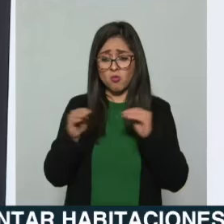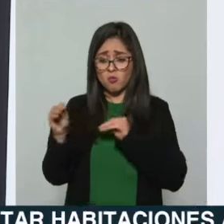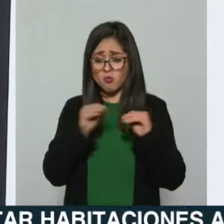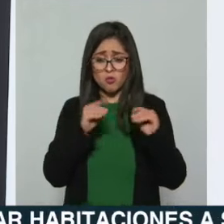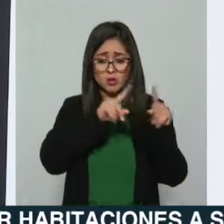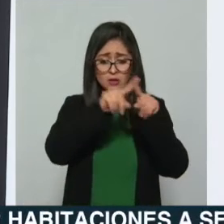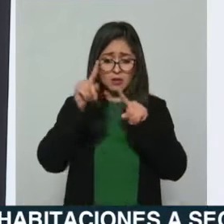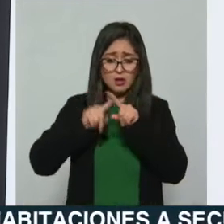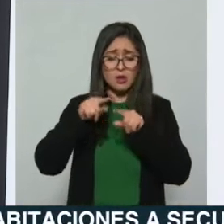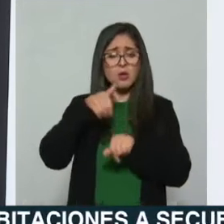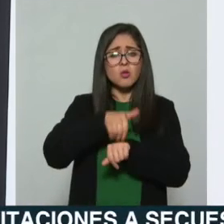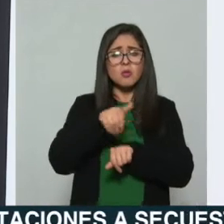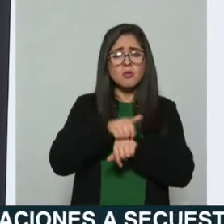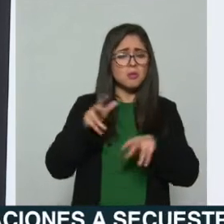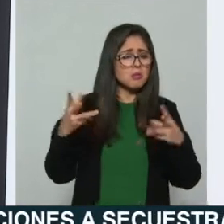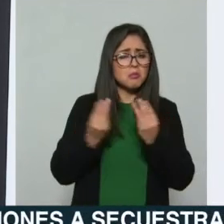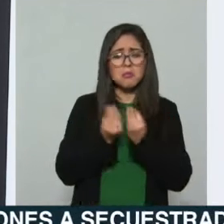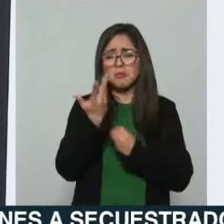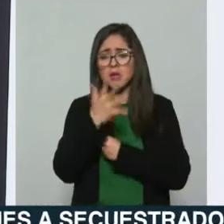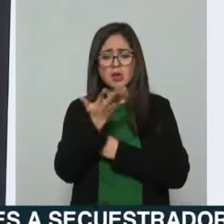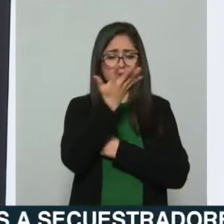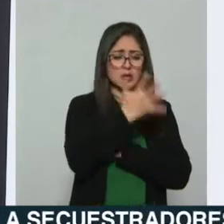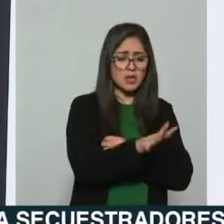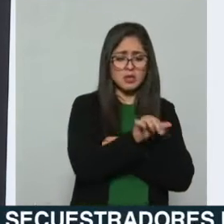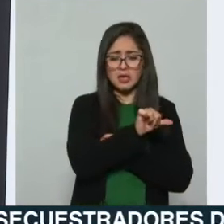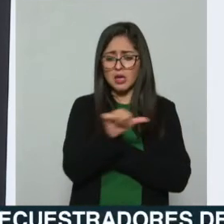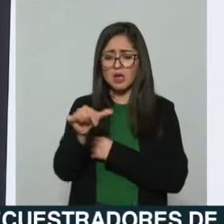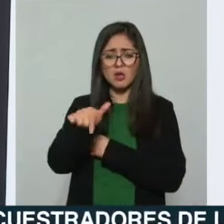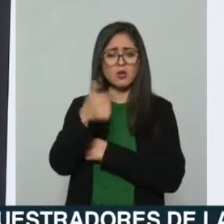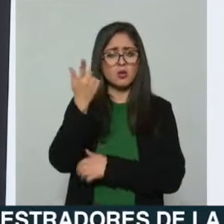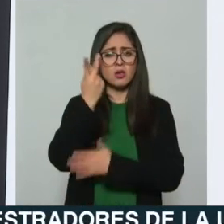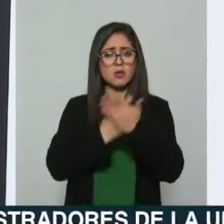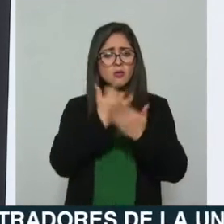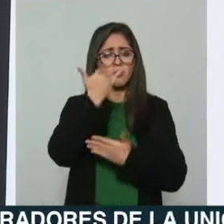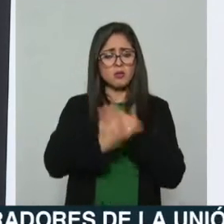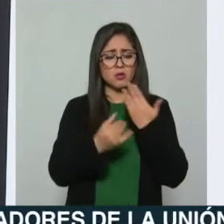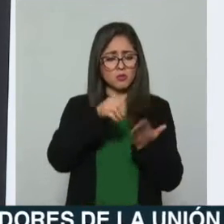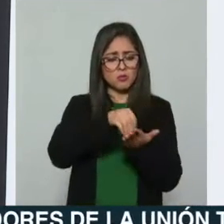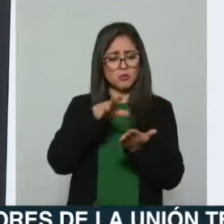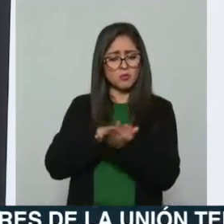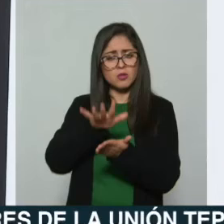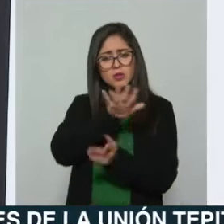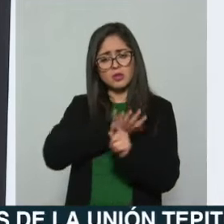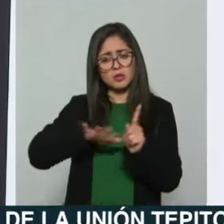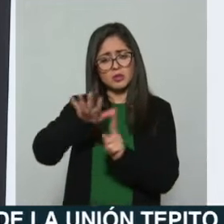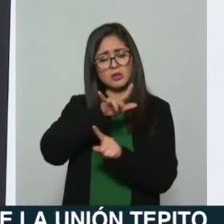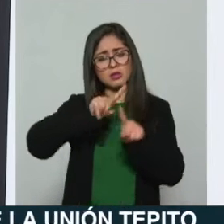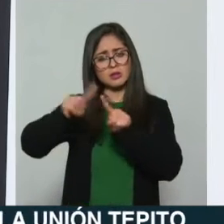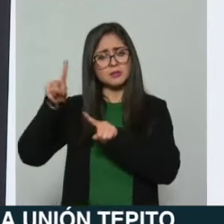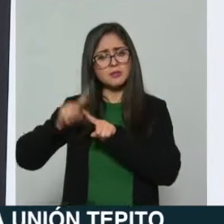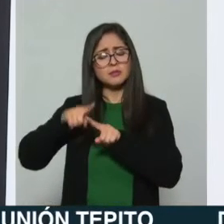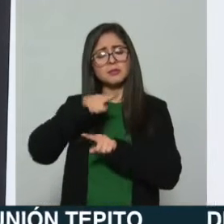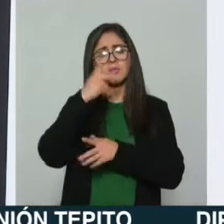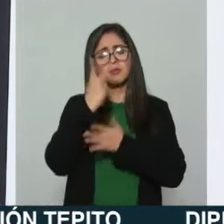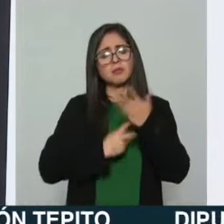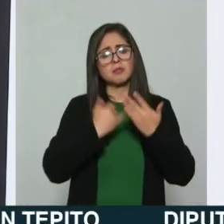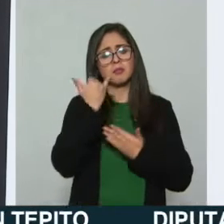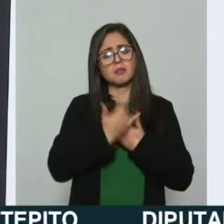números, tendríamos aproximado un promedio de entre 10 y 12 proyectos registrados para cada una de las colonias, lo cual pues es un proyecto